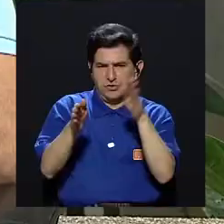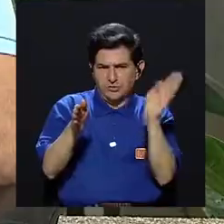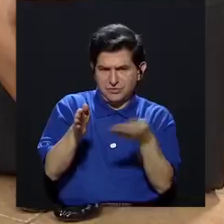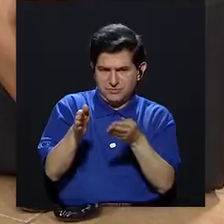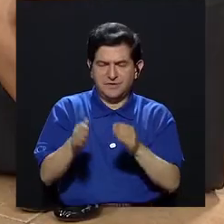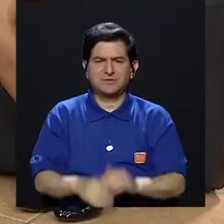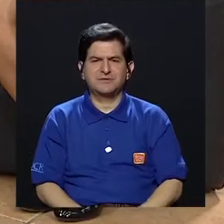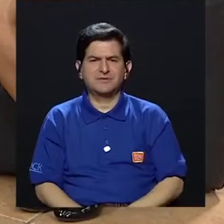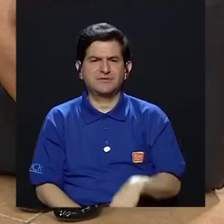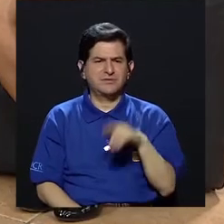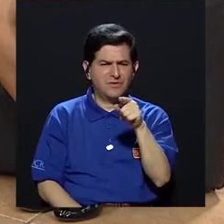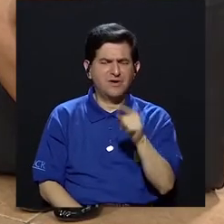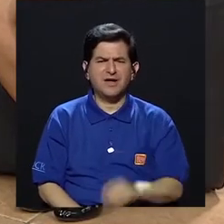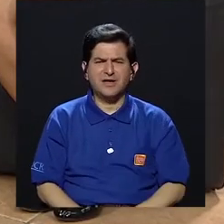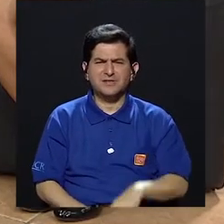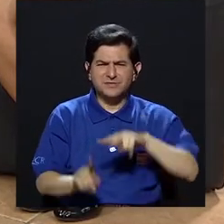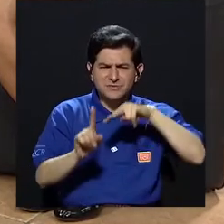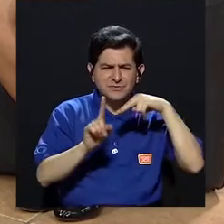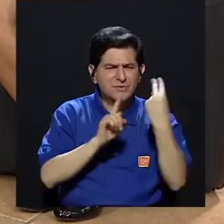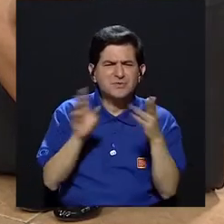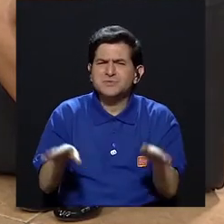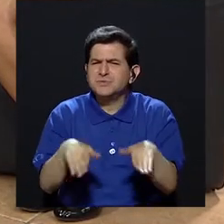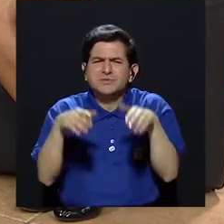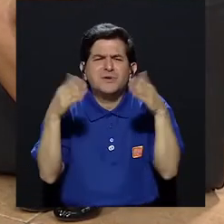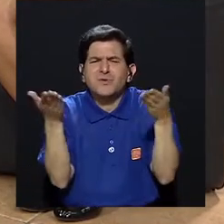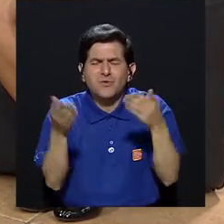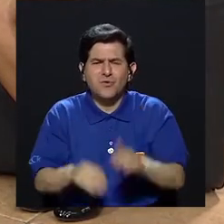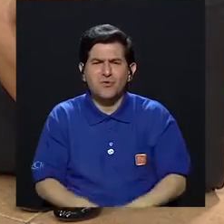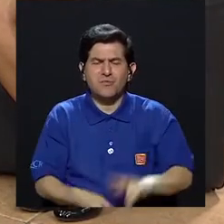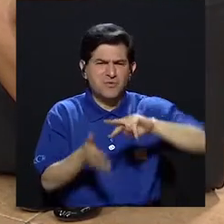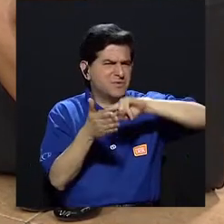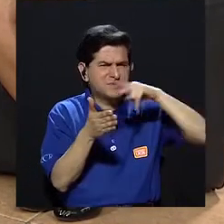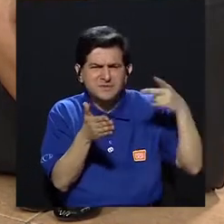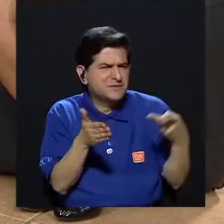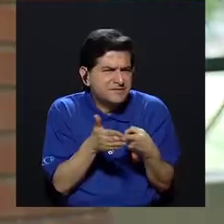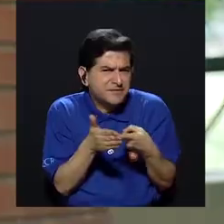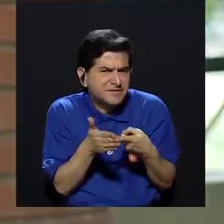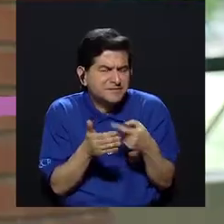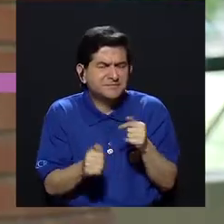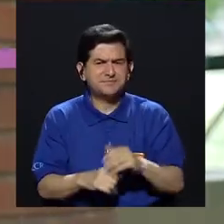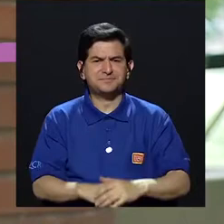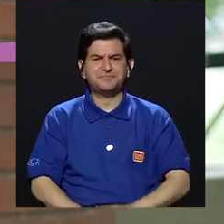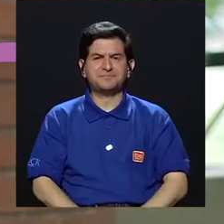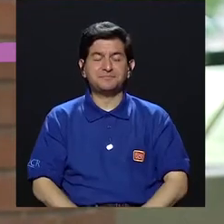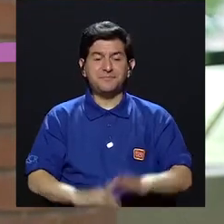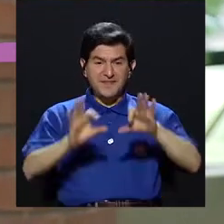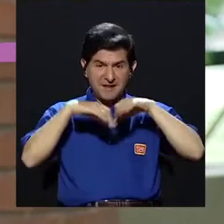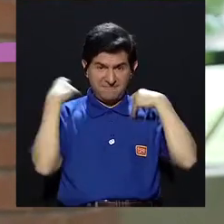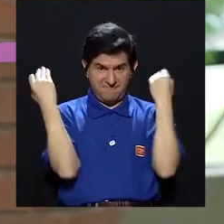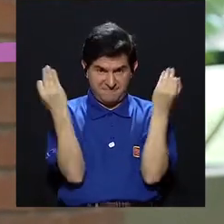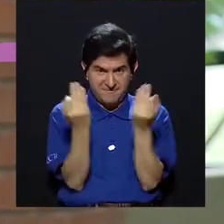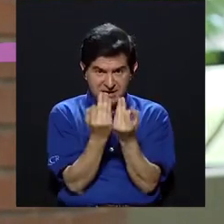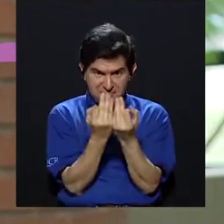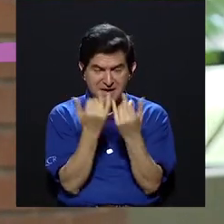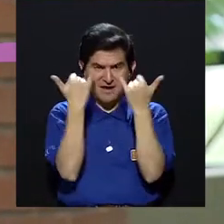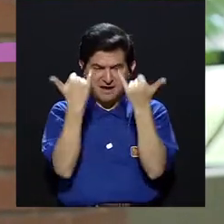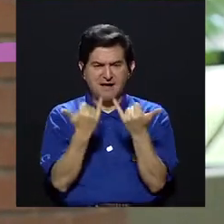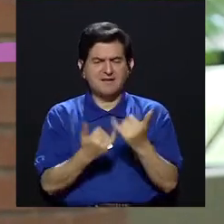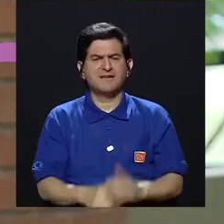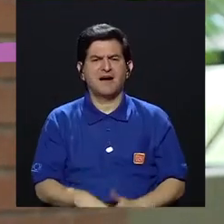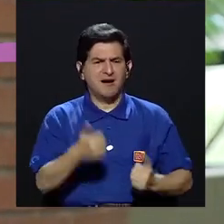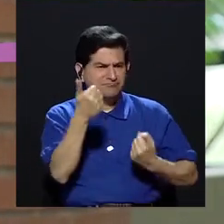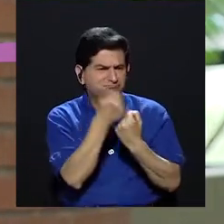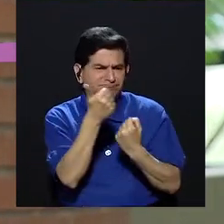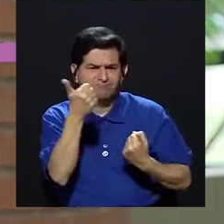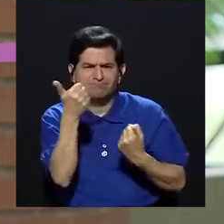eso exactamente, ¿cómo lo visualizan ustedes dentro del significado? Claro, las familias cuando llegan a